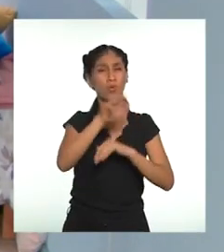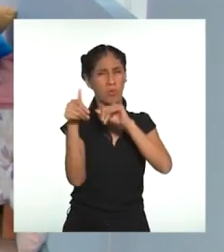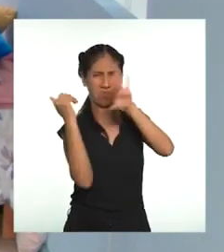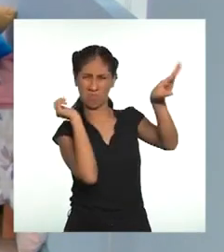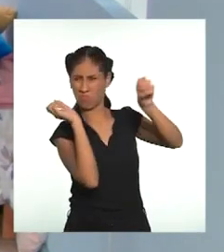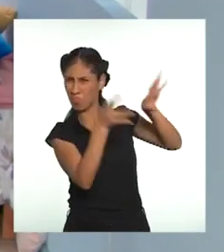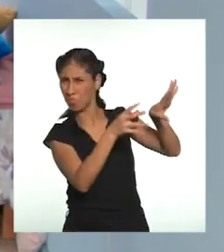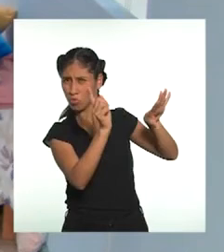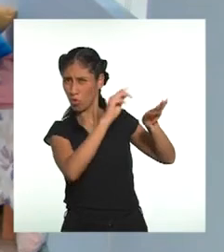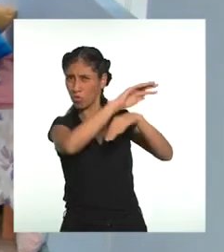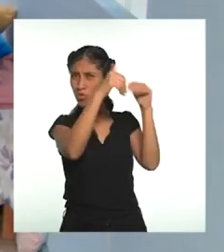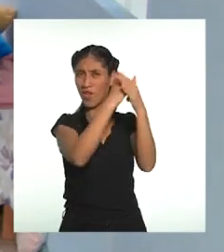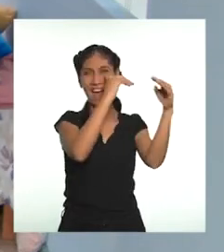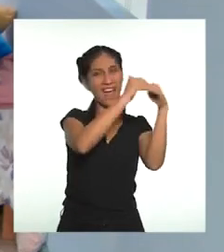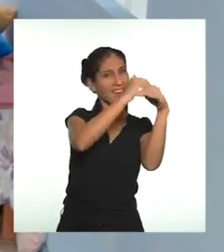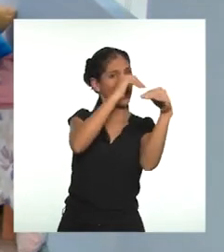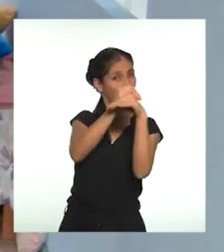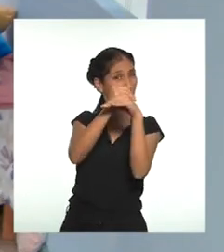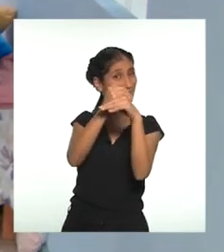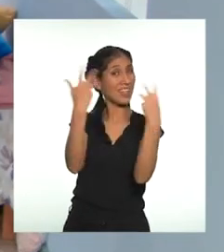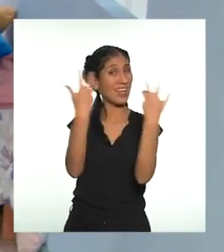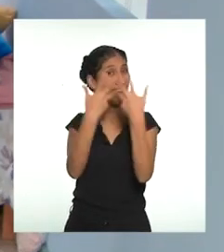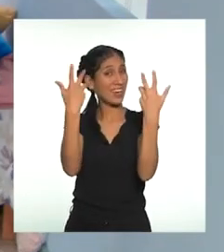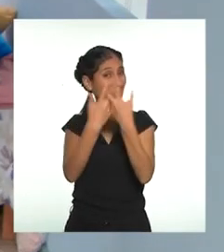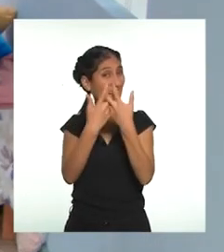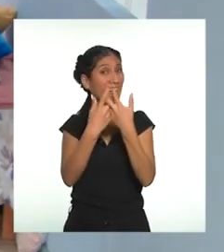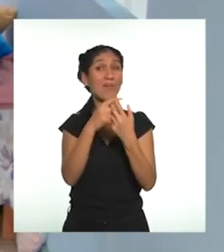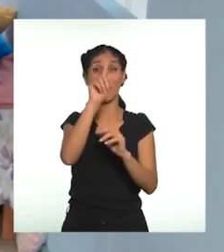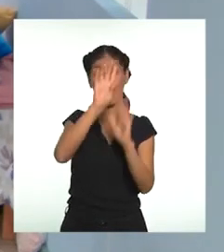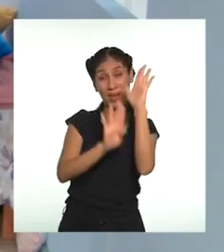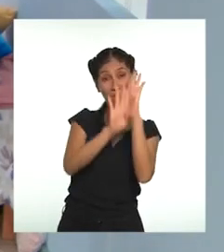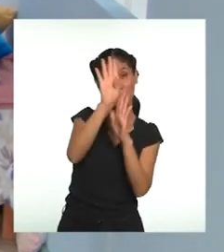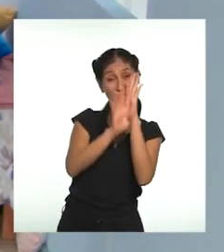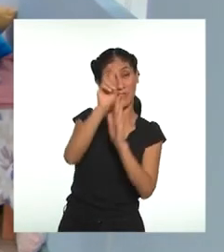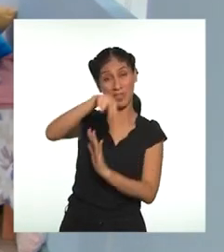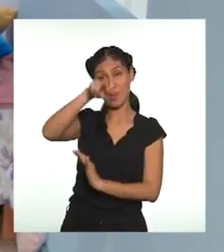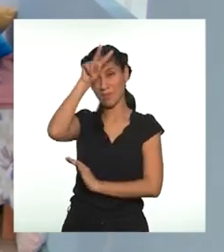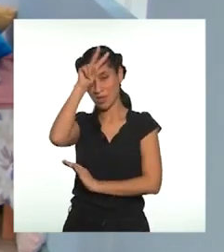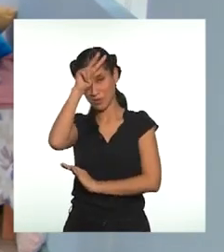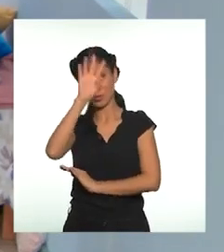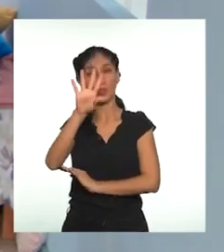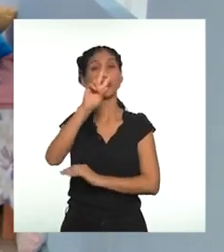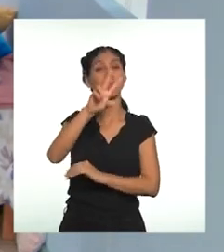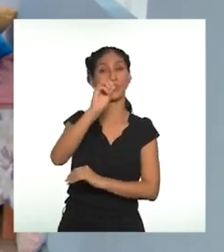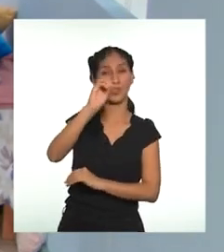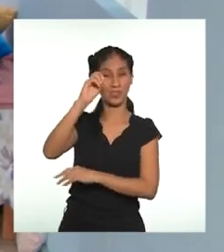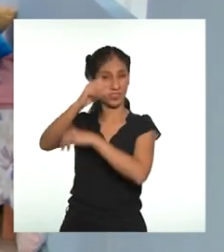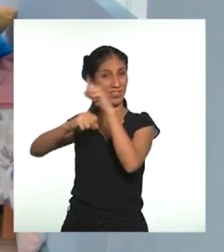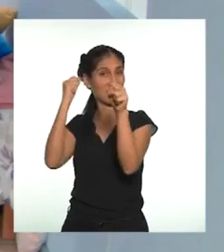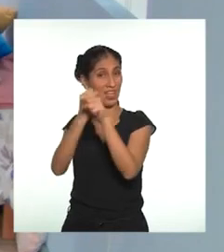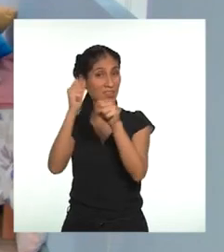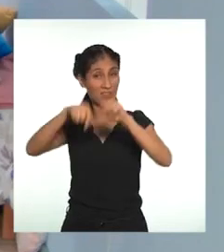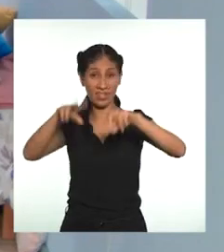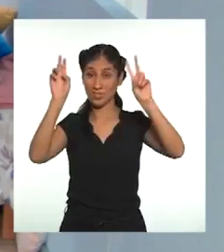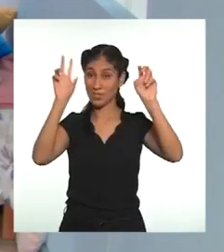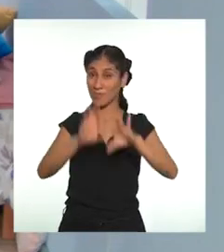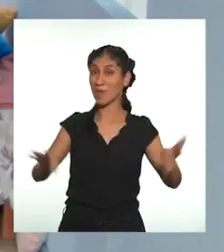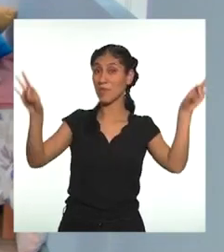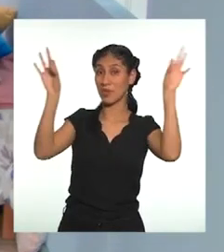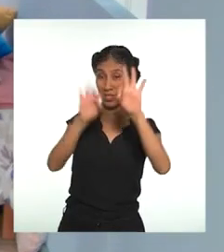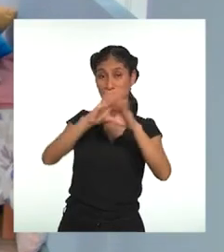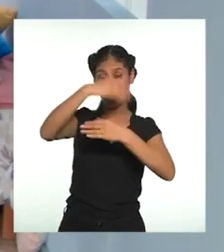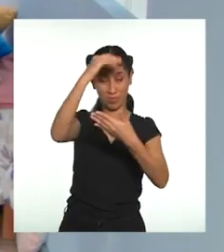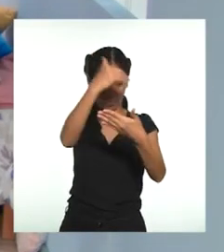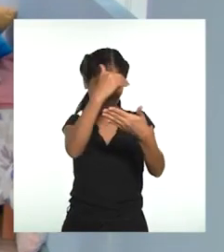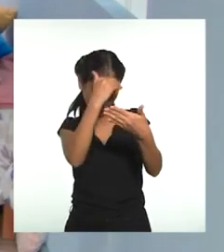brechas de desigualdad como parte de la construcción de un Perú del Bicentenario. Y este es un tema súper interesante para desarrollar en